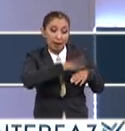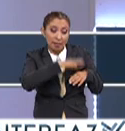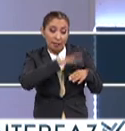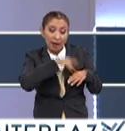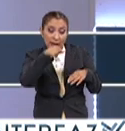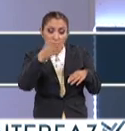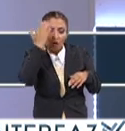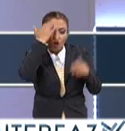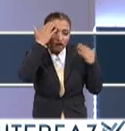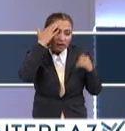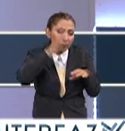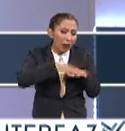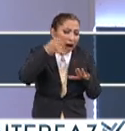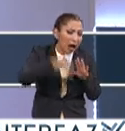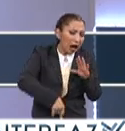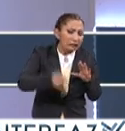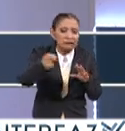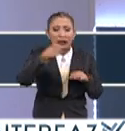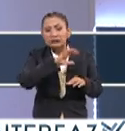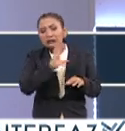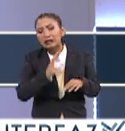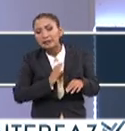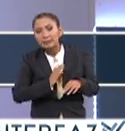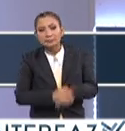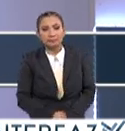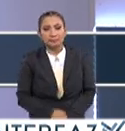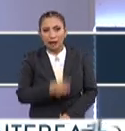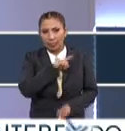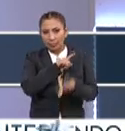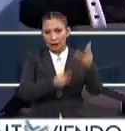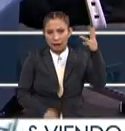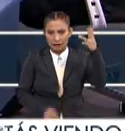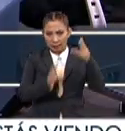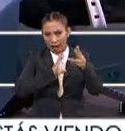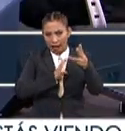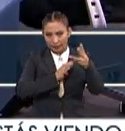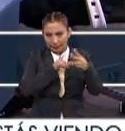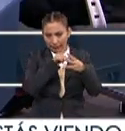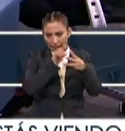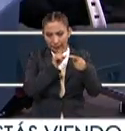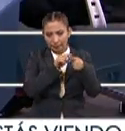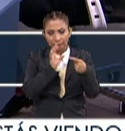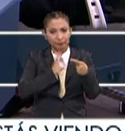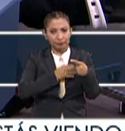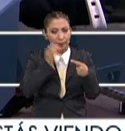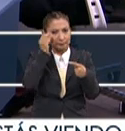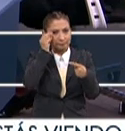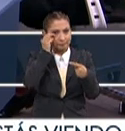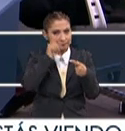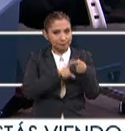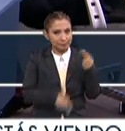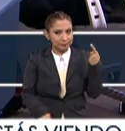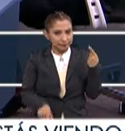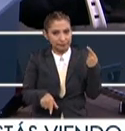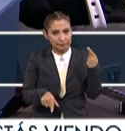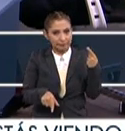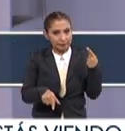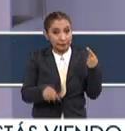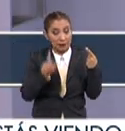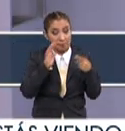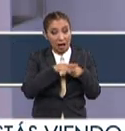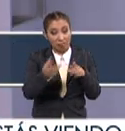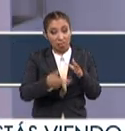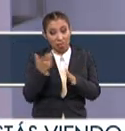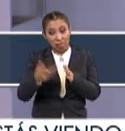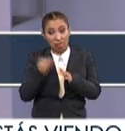vez más empapar, se tienen que adentrar en estas circunstancias. Hay 3 formas de cáncer. El cáncer de mama es el